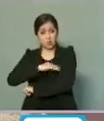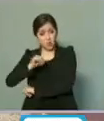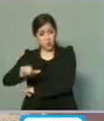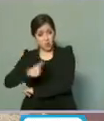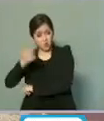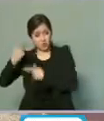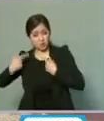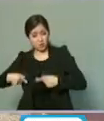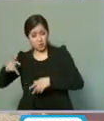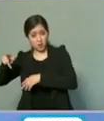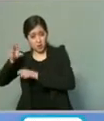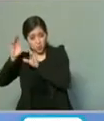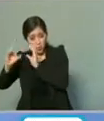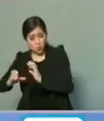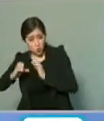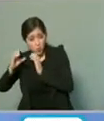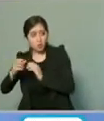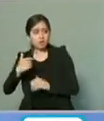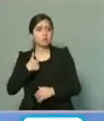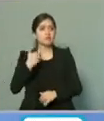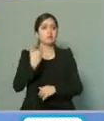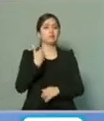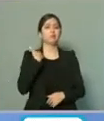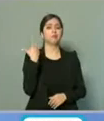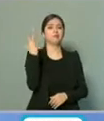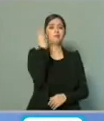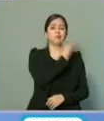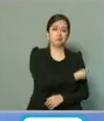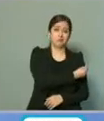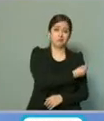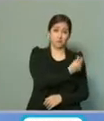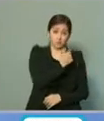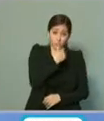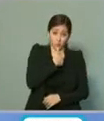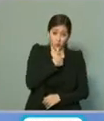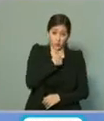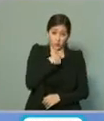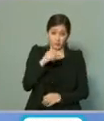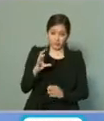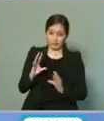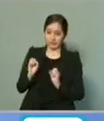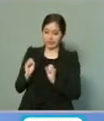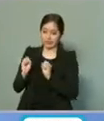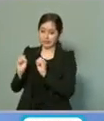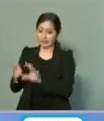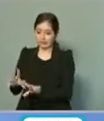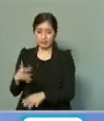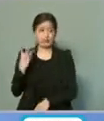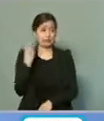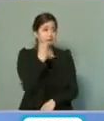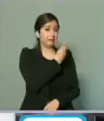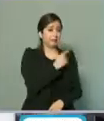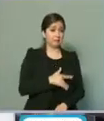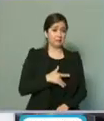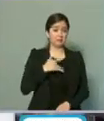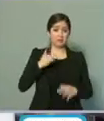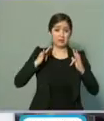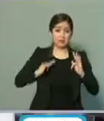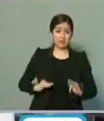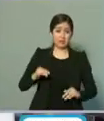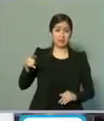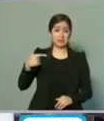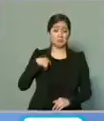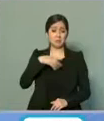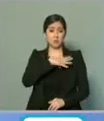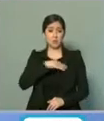mientras yo me ausento, ¿me podré deslindar, me podré ir tranquilo o tranquila a trabajar sabiendo que mi niño está con